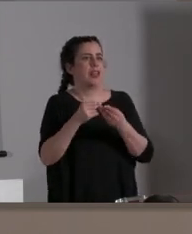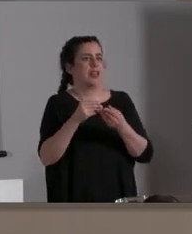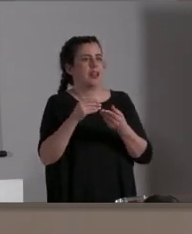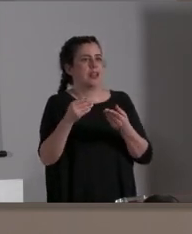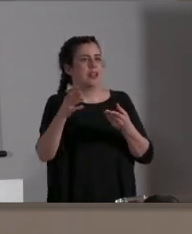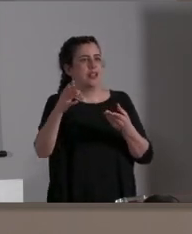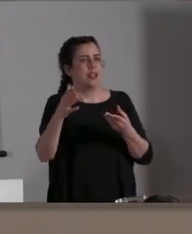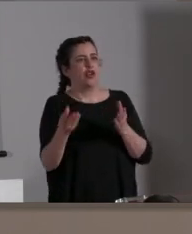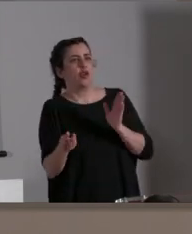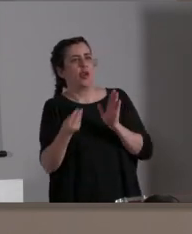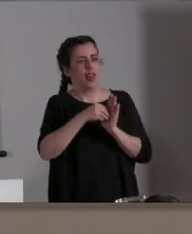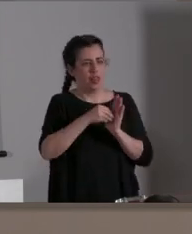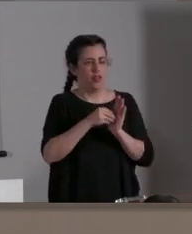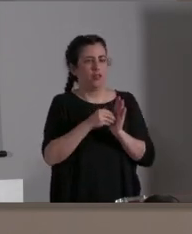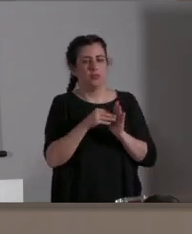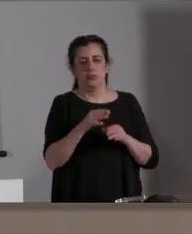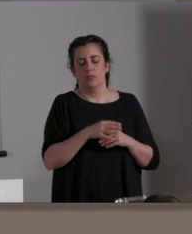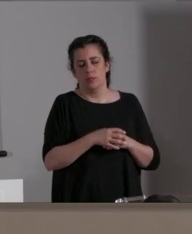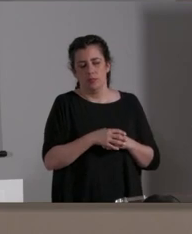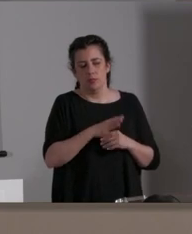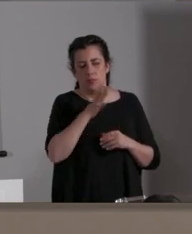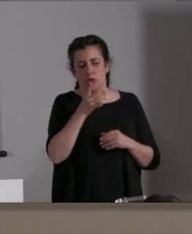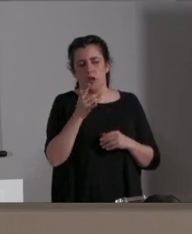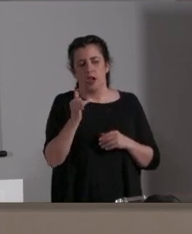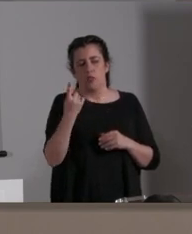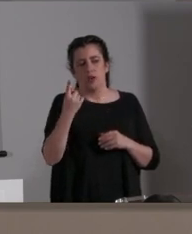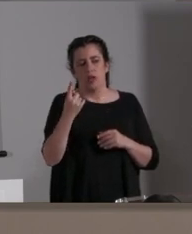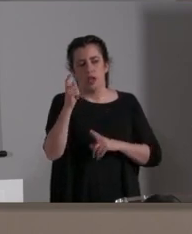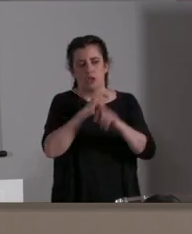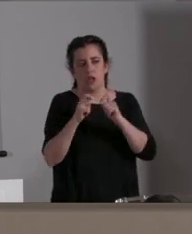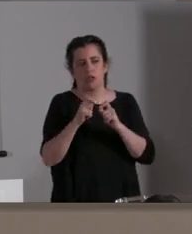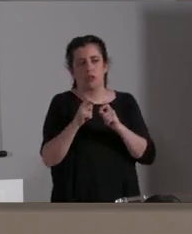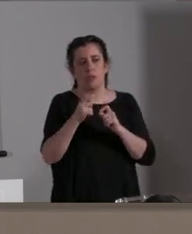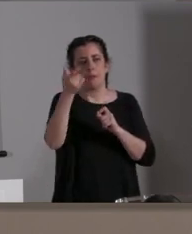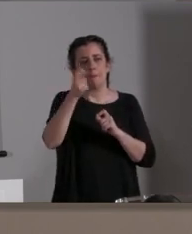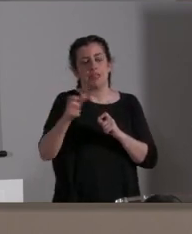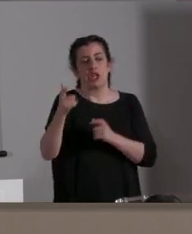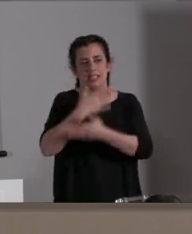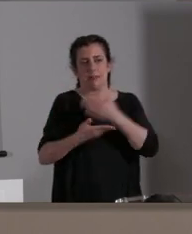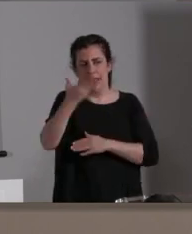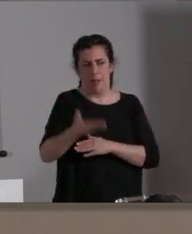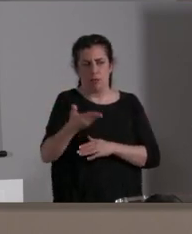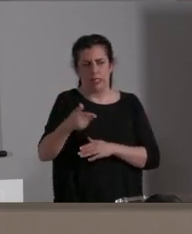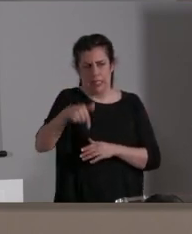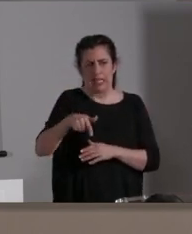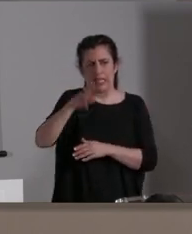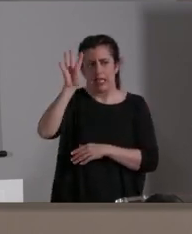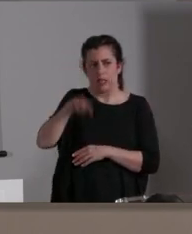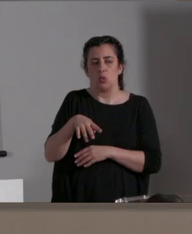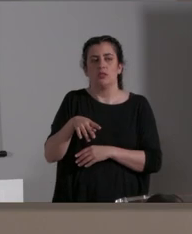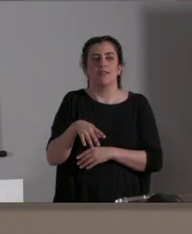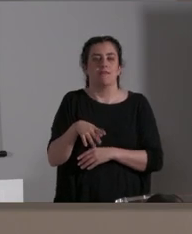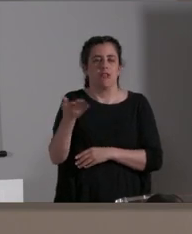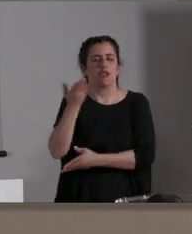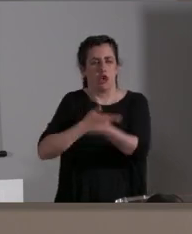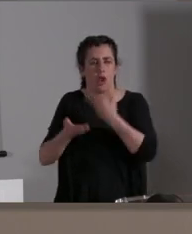de referencia que trabaja con personas con discapacidad muy significativa en Cataluña, que se llama TE, y como decía muy bien María José, pues lo hemos hecho en